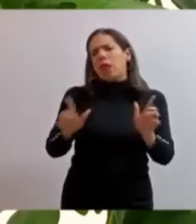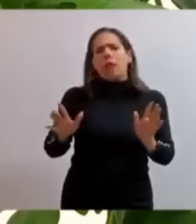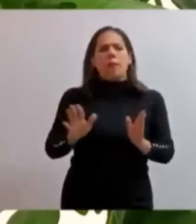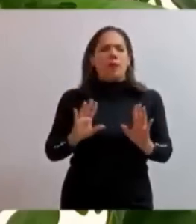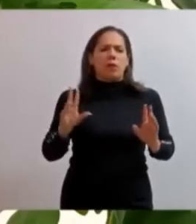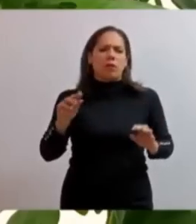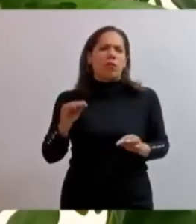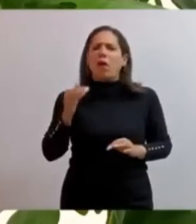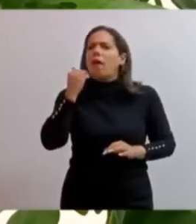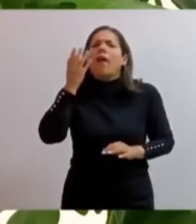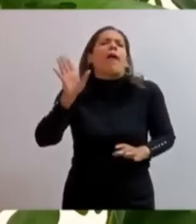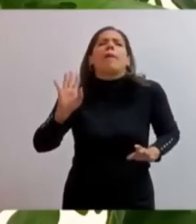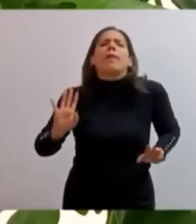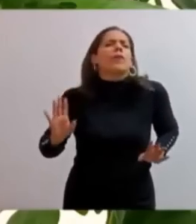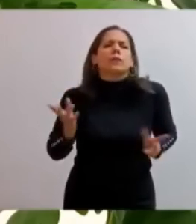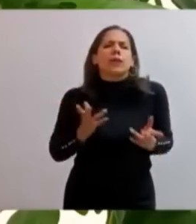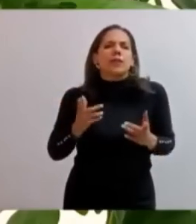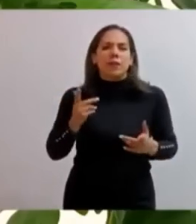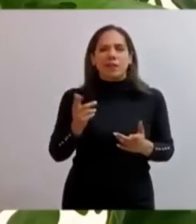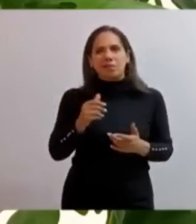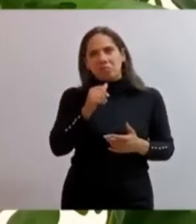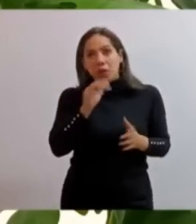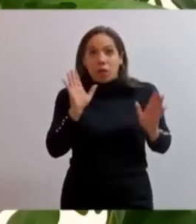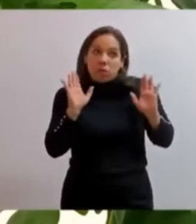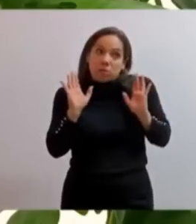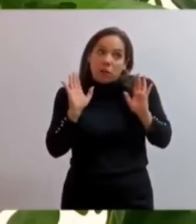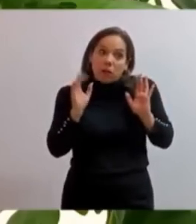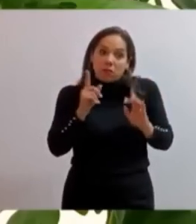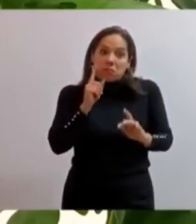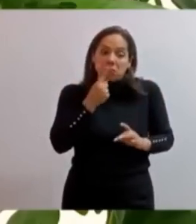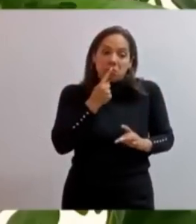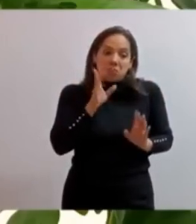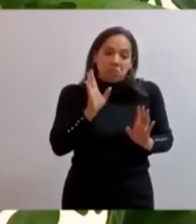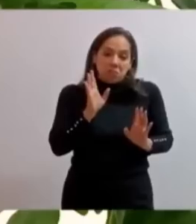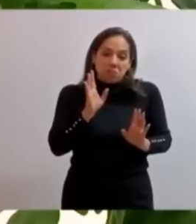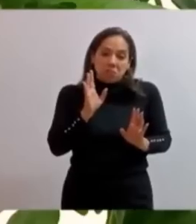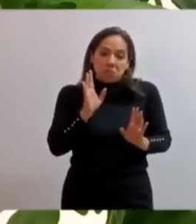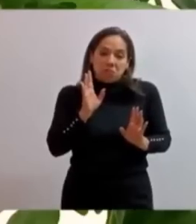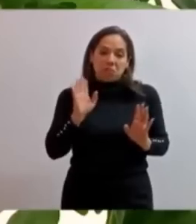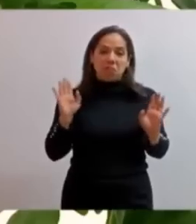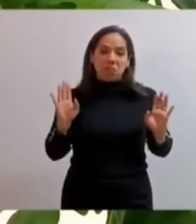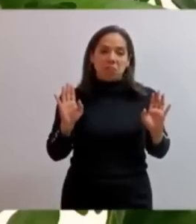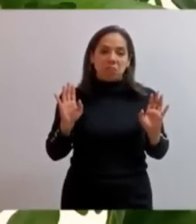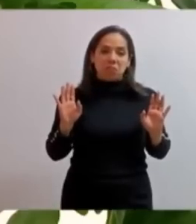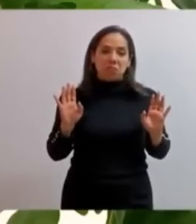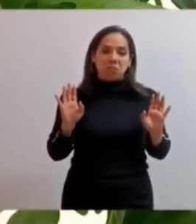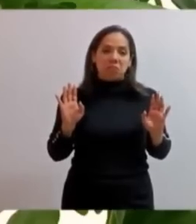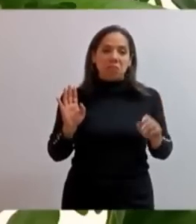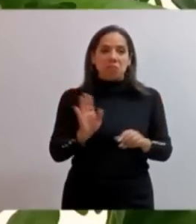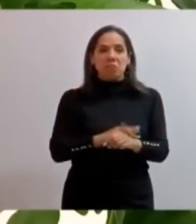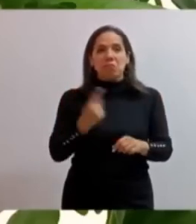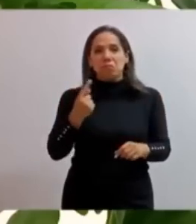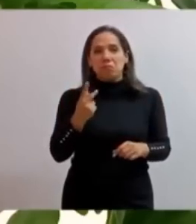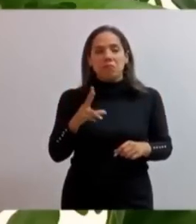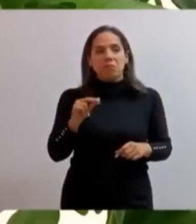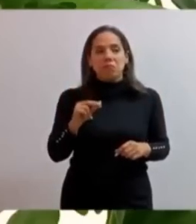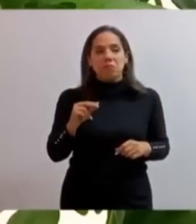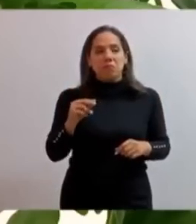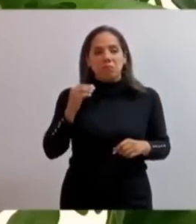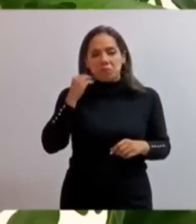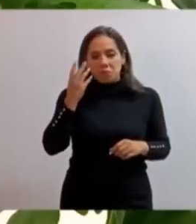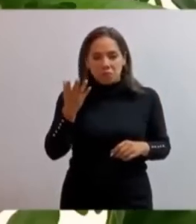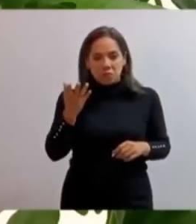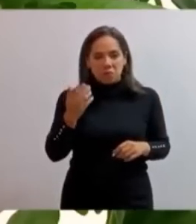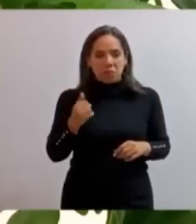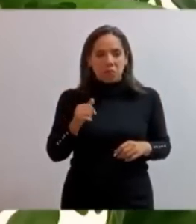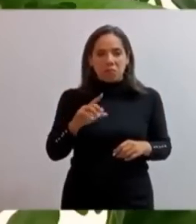libertad es que no queremos hacer nada. Y está bien, se quedaron callados un rato porque no querían hacer nada. Pero después algún maestro levantó